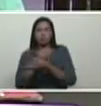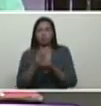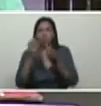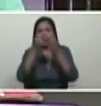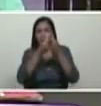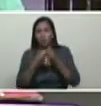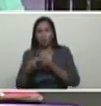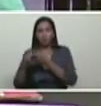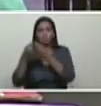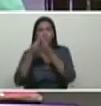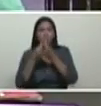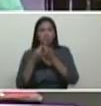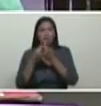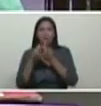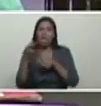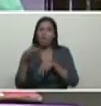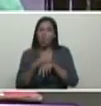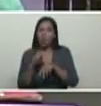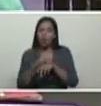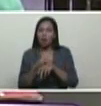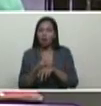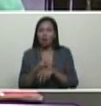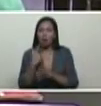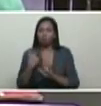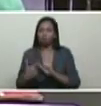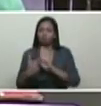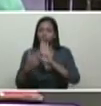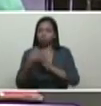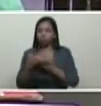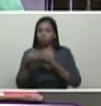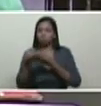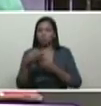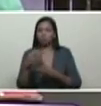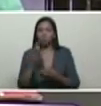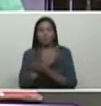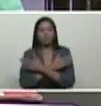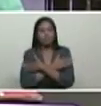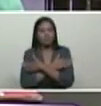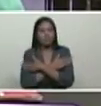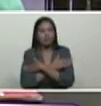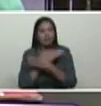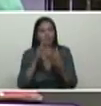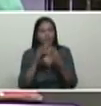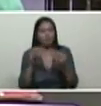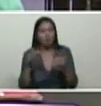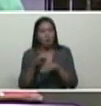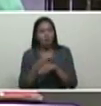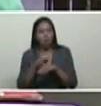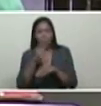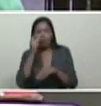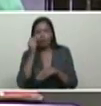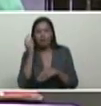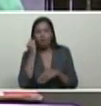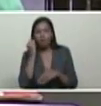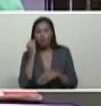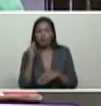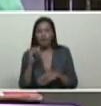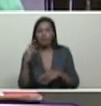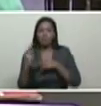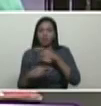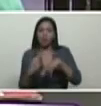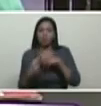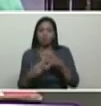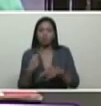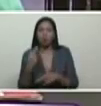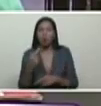economía. Son gobernadores ejemplares, de verdad. Quiero felicitarlos a todos los gobernadores y gobernadoras de la Revolución